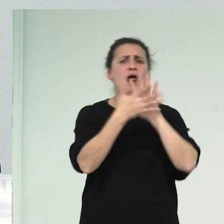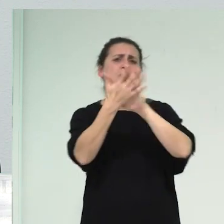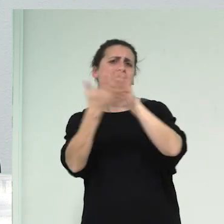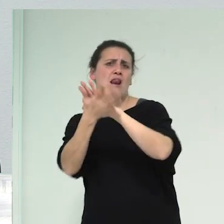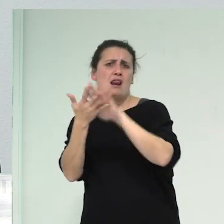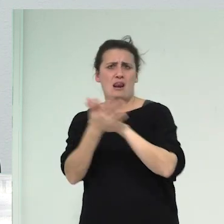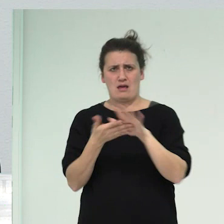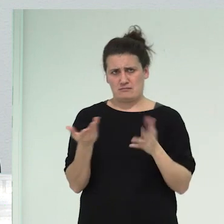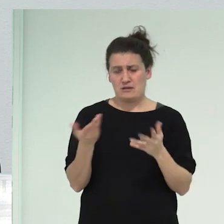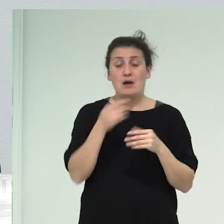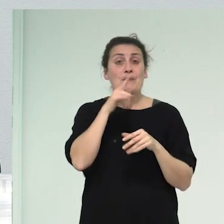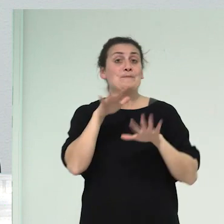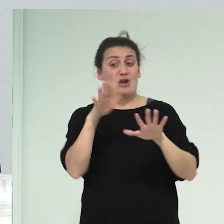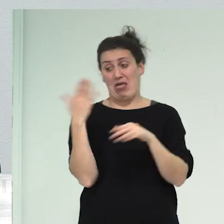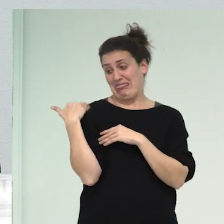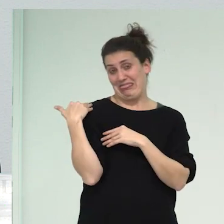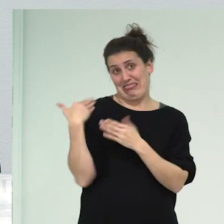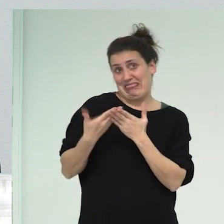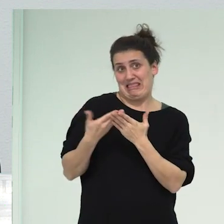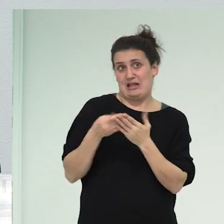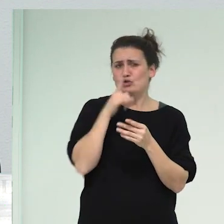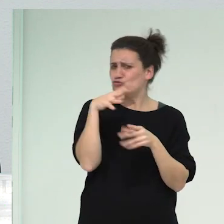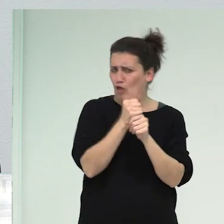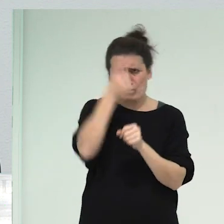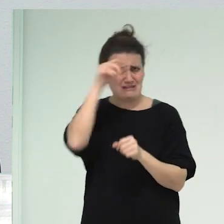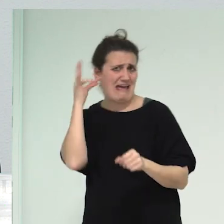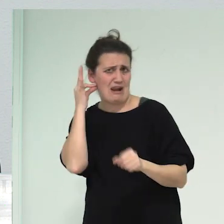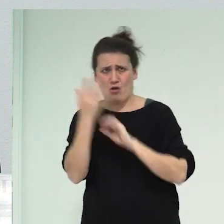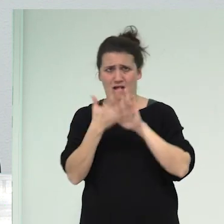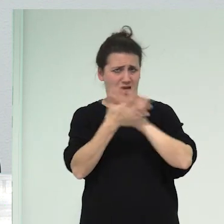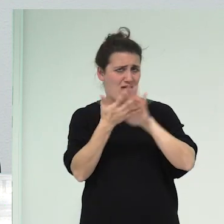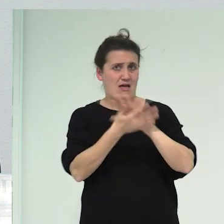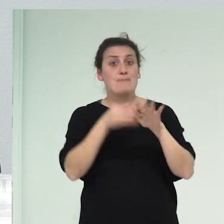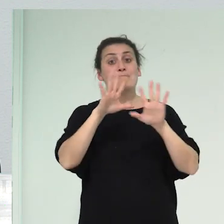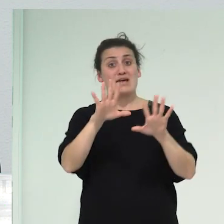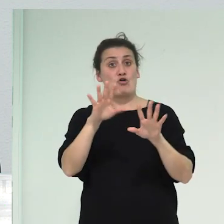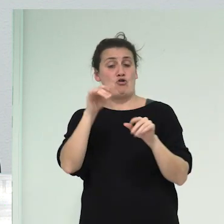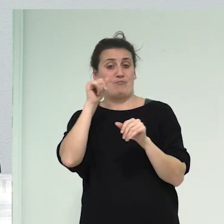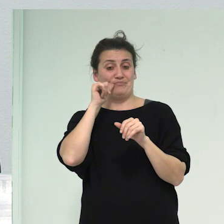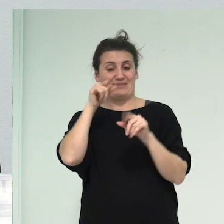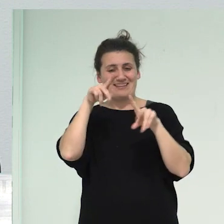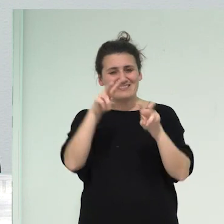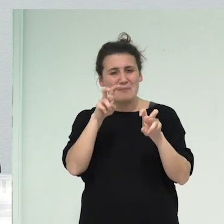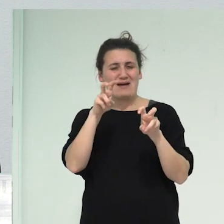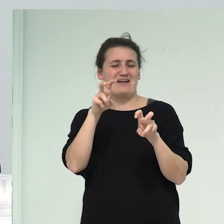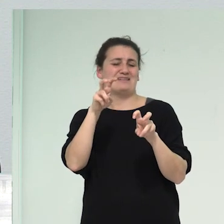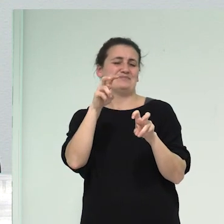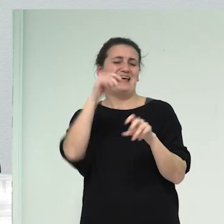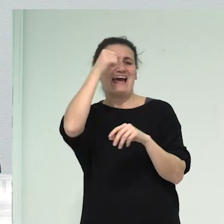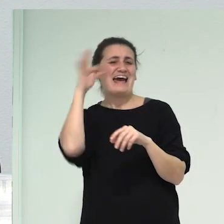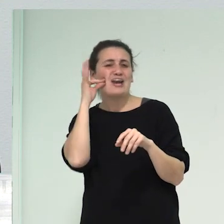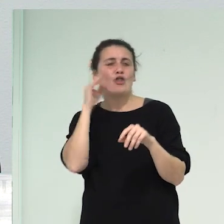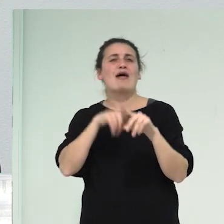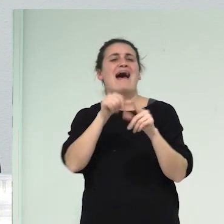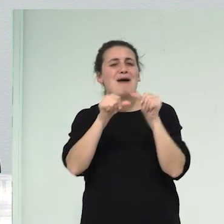Bolsonaro, por ejemplo, pero hasta hace muy poco todos hablaban de género, pero desde un género, desde la institucionalidad, que